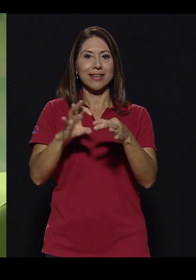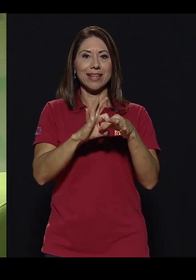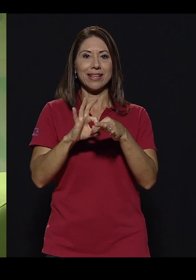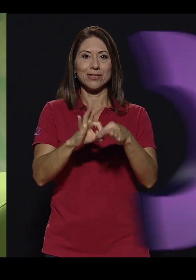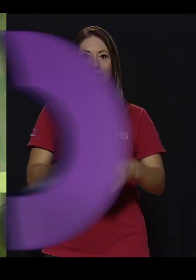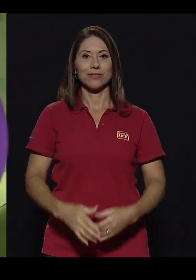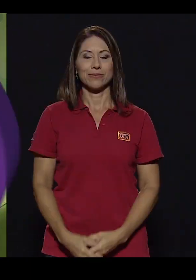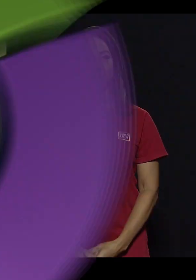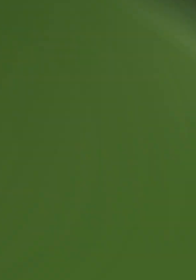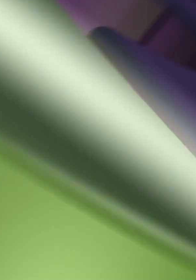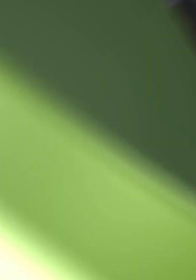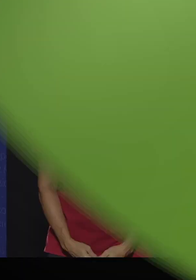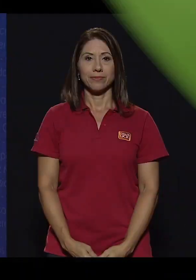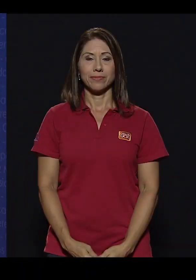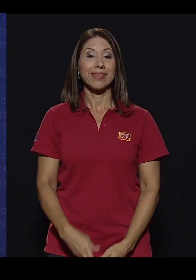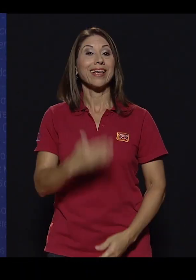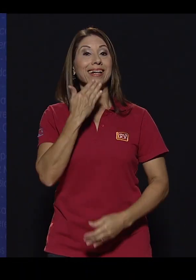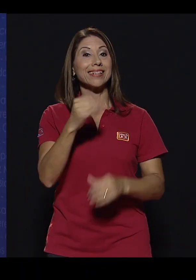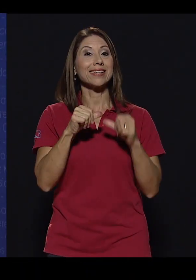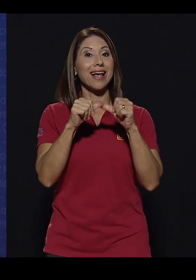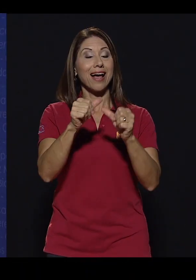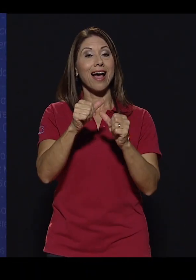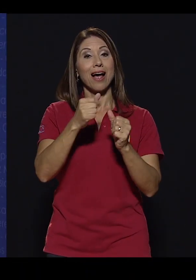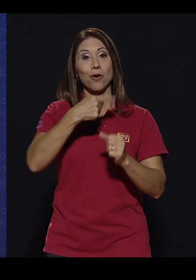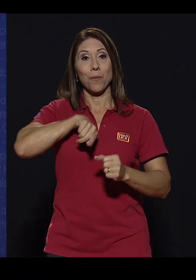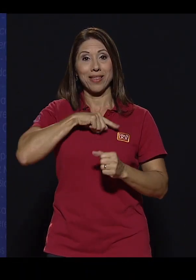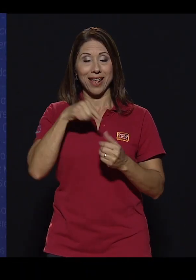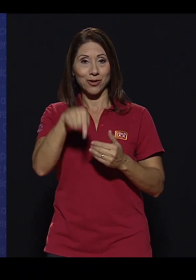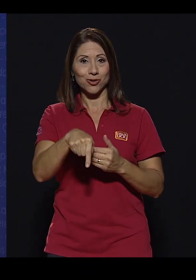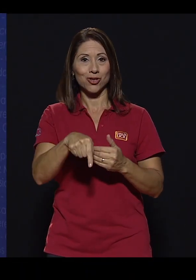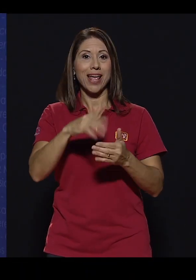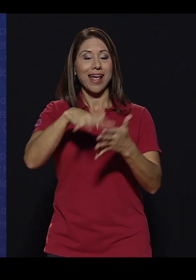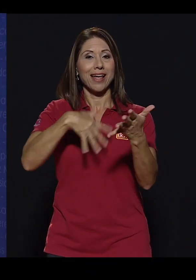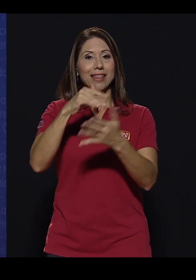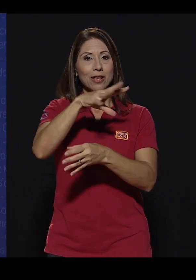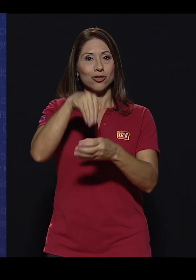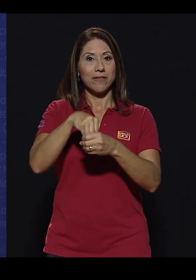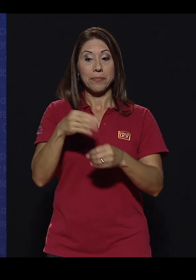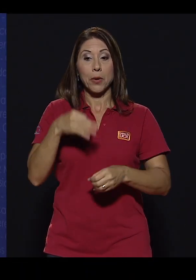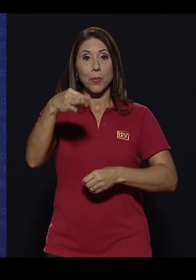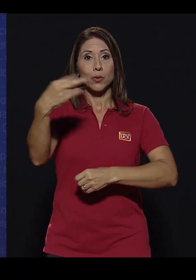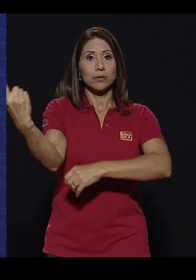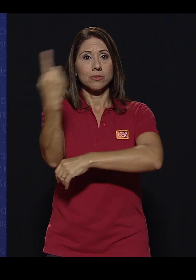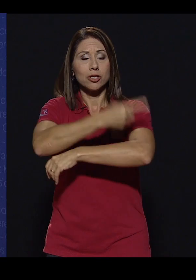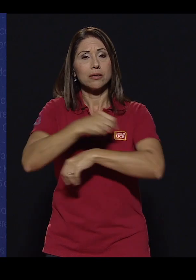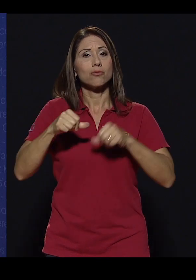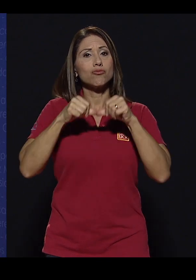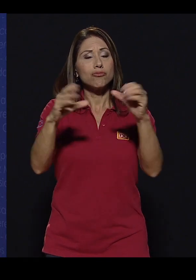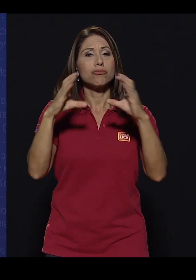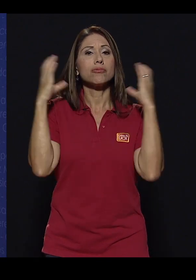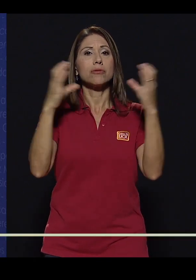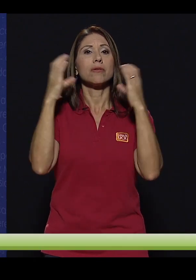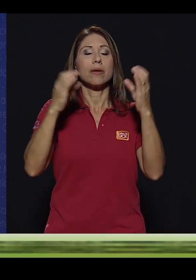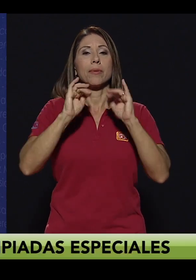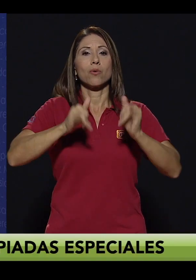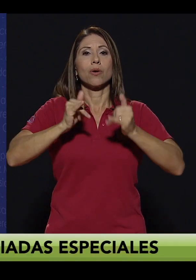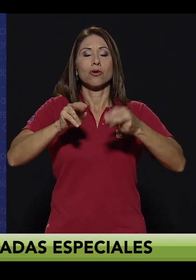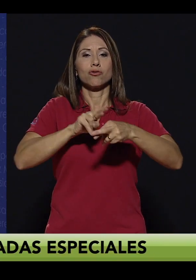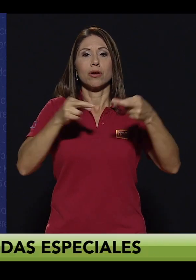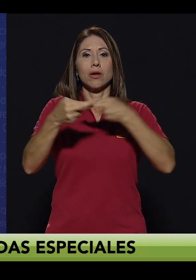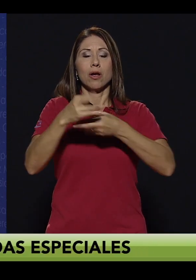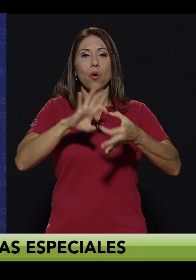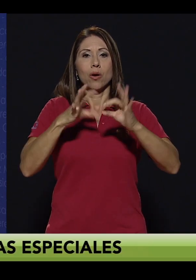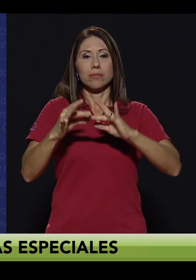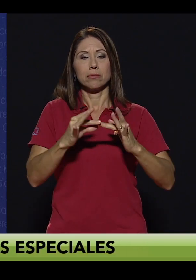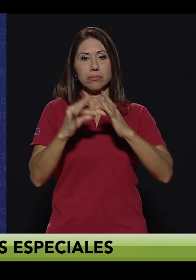nexos gracias por acompañarnos en una nueva agenda inclusiva durante los próximos días se continúan celebrando los juegos regionales